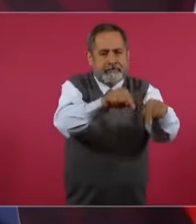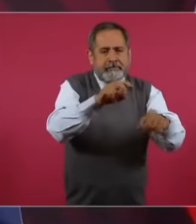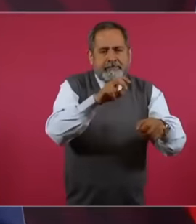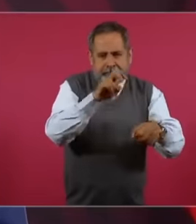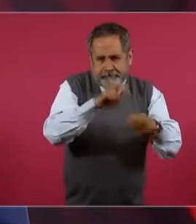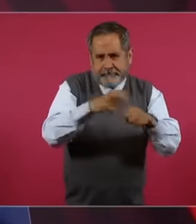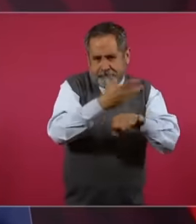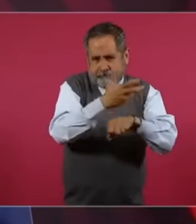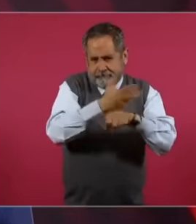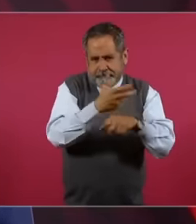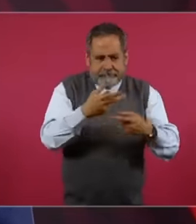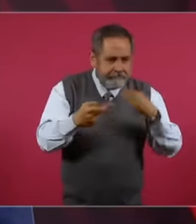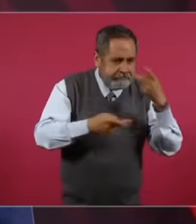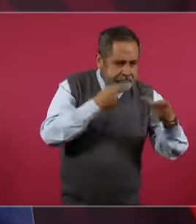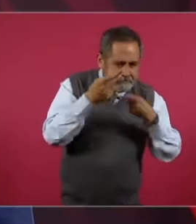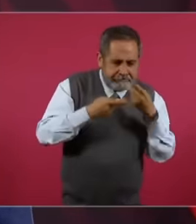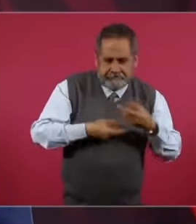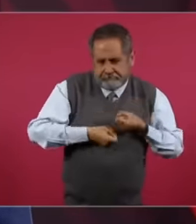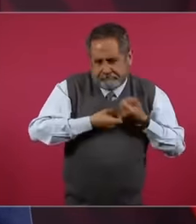y